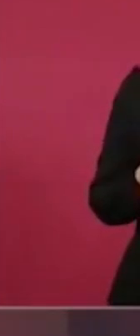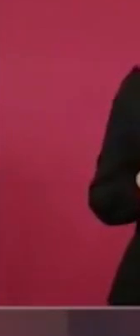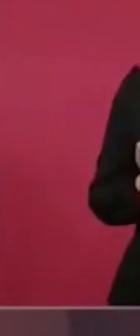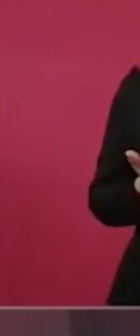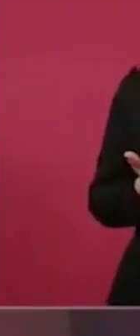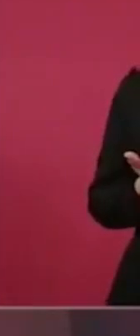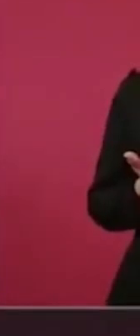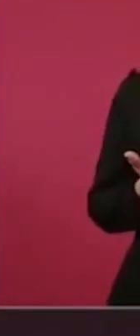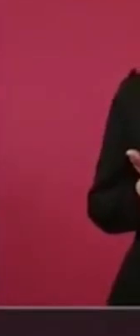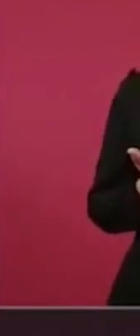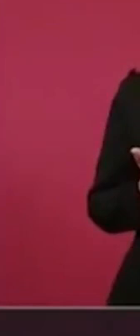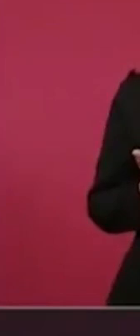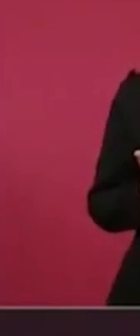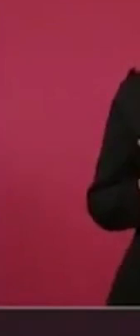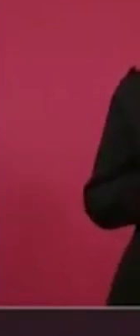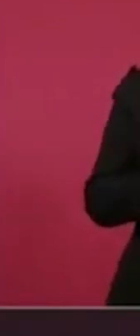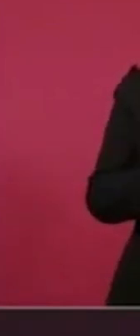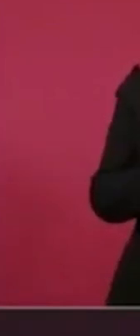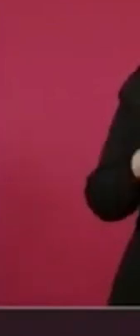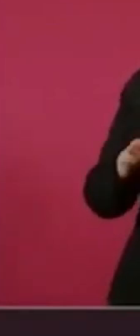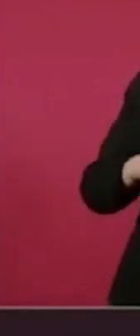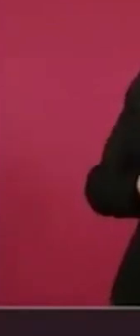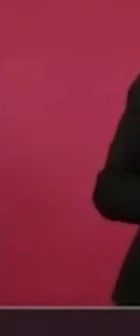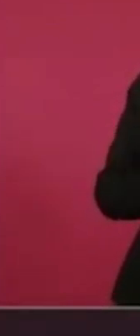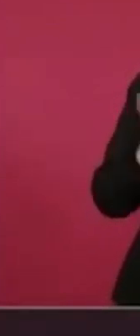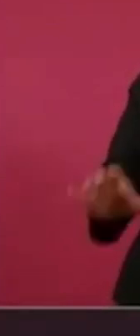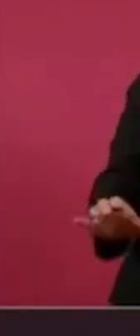alertar a los jóvenes